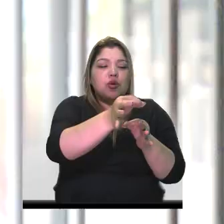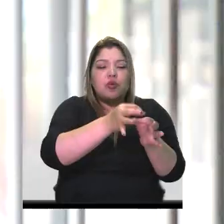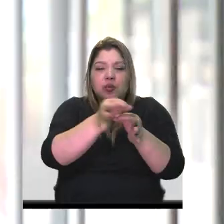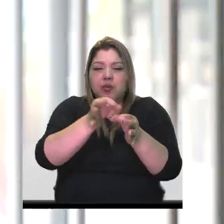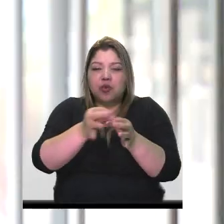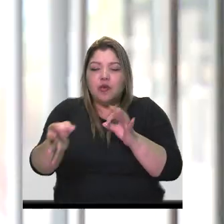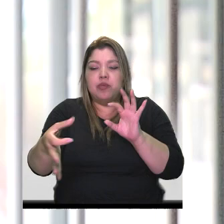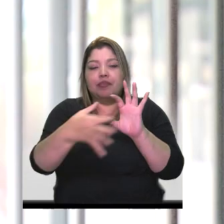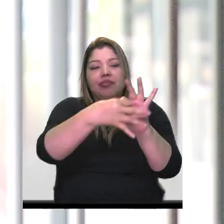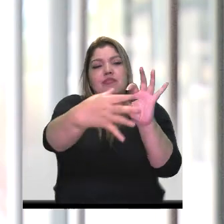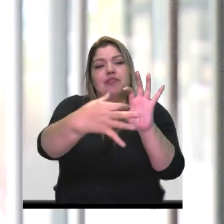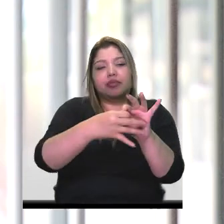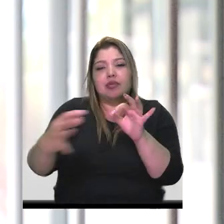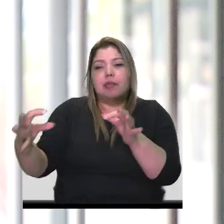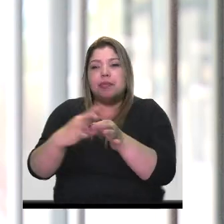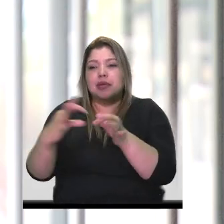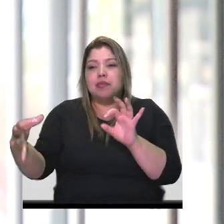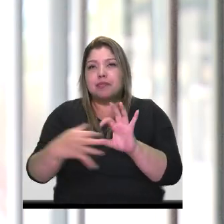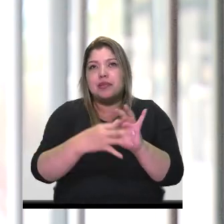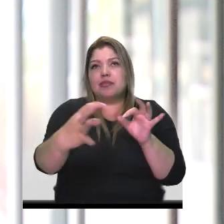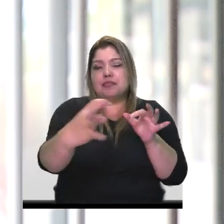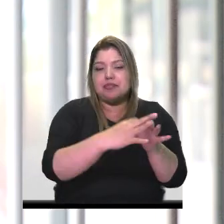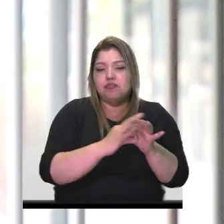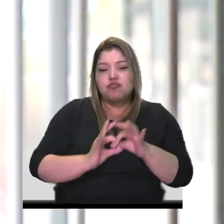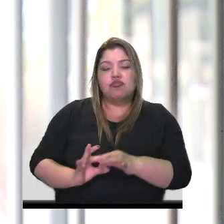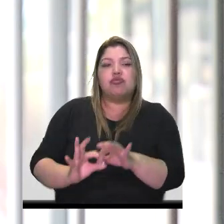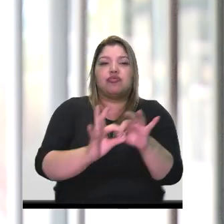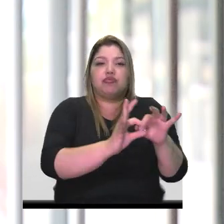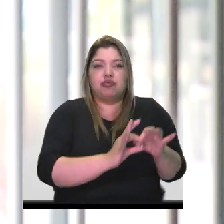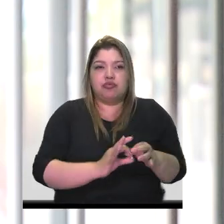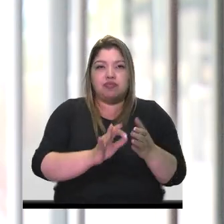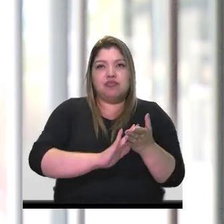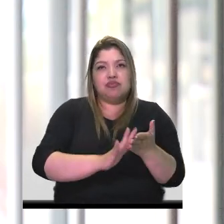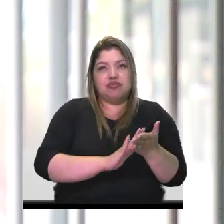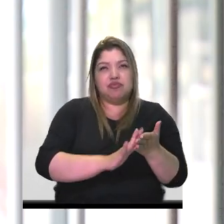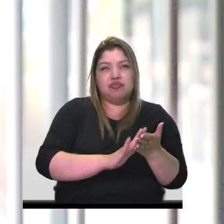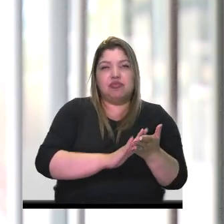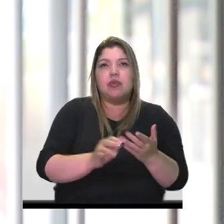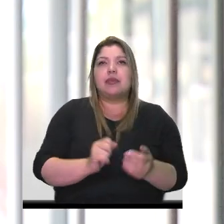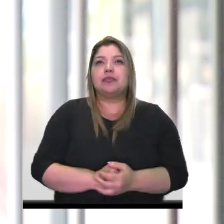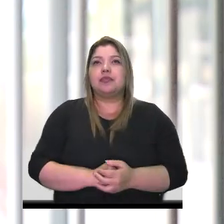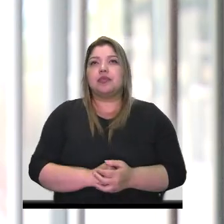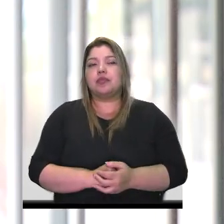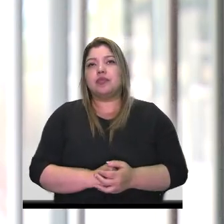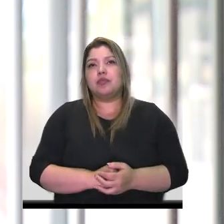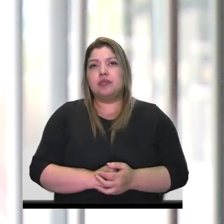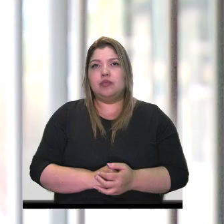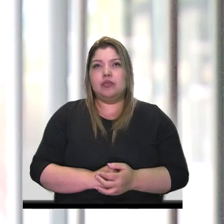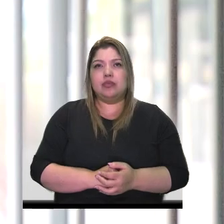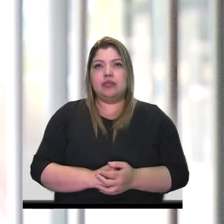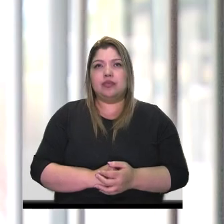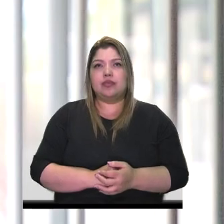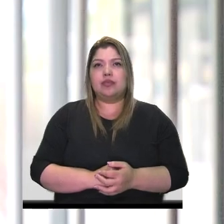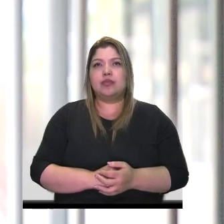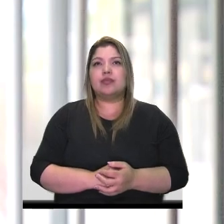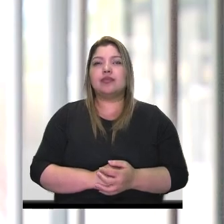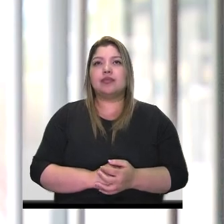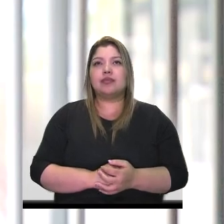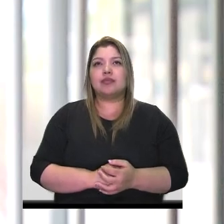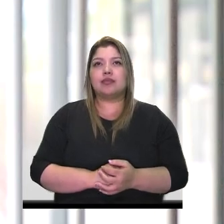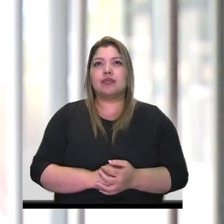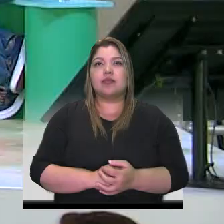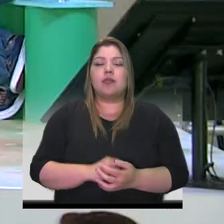una profecía que se llama la profecía de las jornadas de paz y dignidad en la que se hace